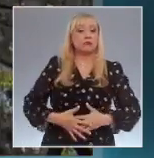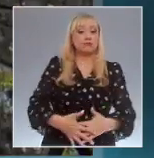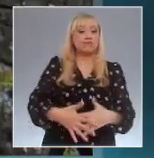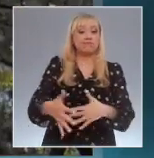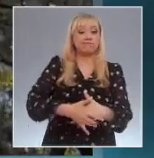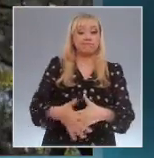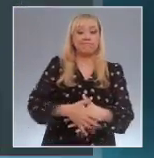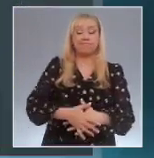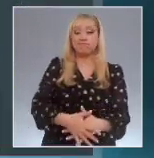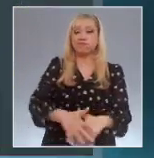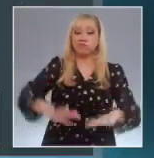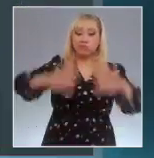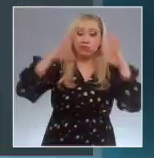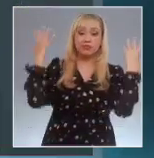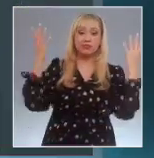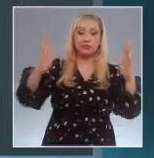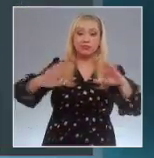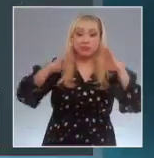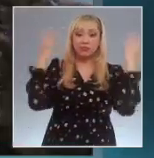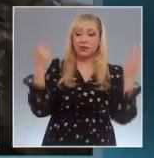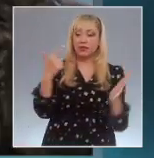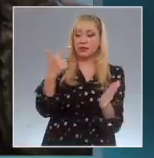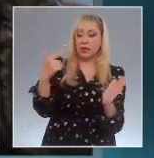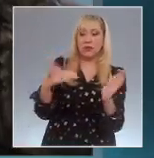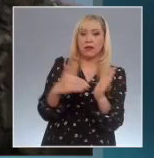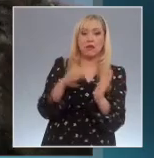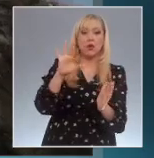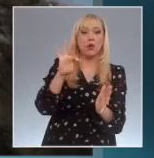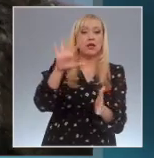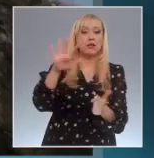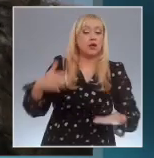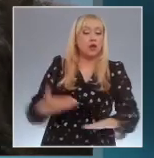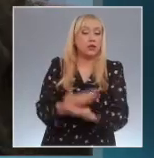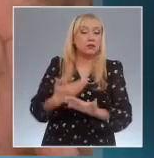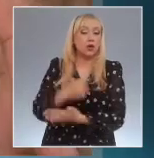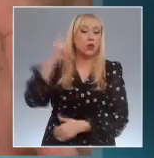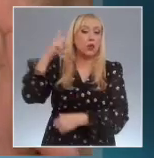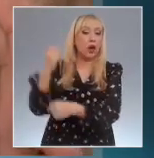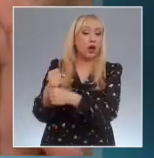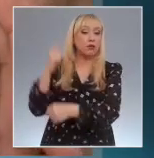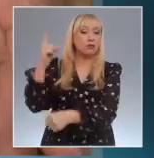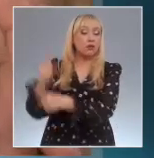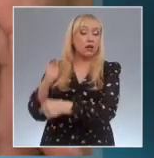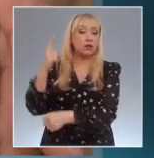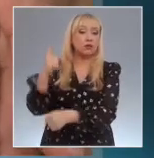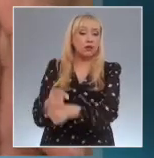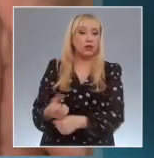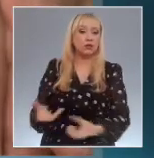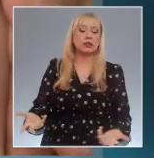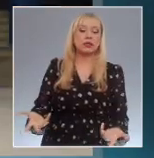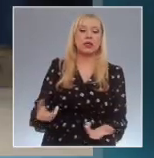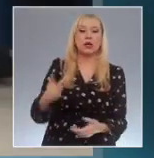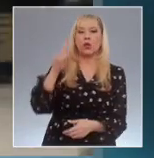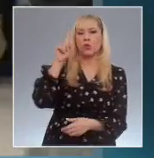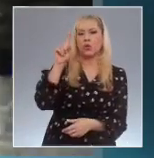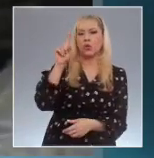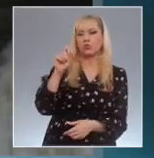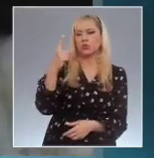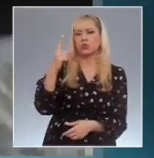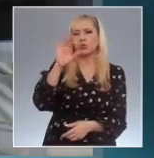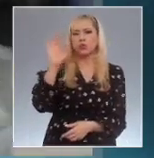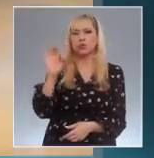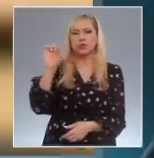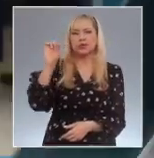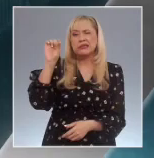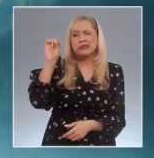7.255 de los nacimientos registrados. Sin embargo, hubo un decremento de 1.1% del total de embarazos en relación con